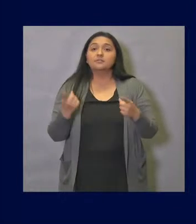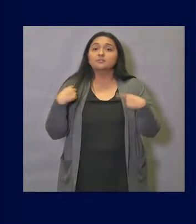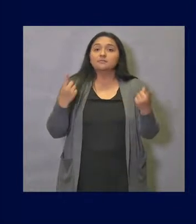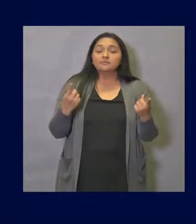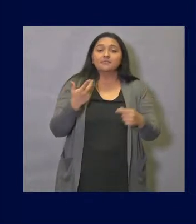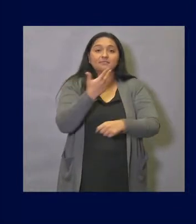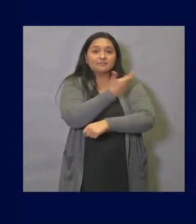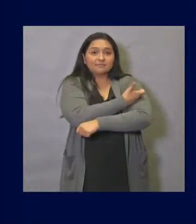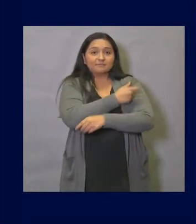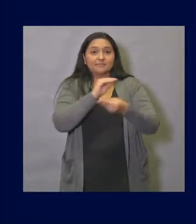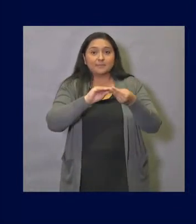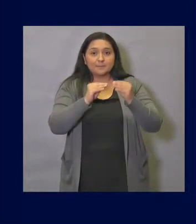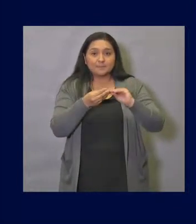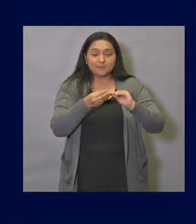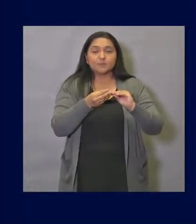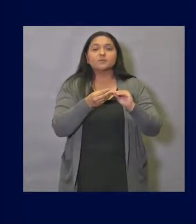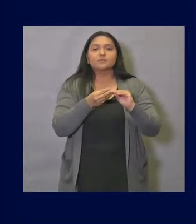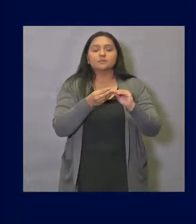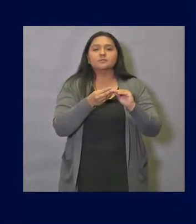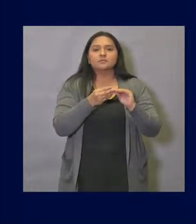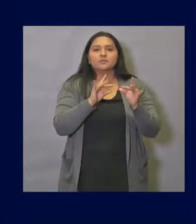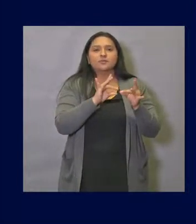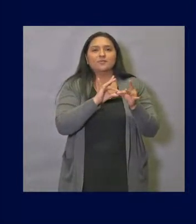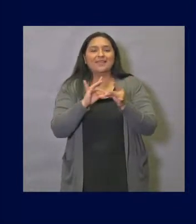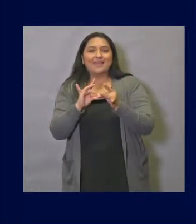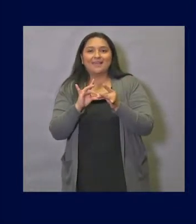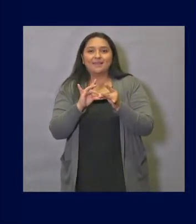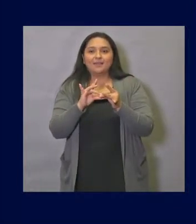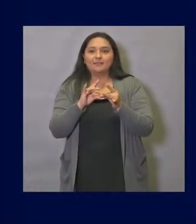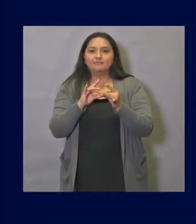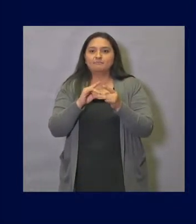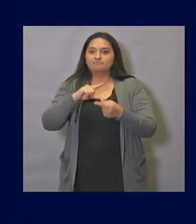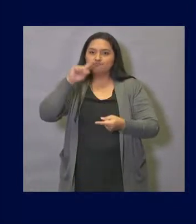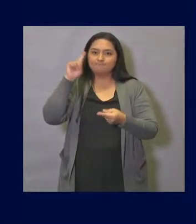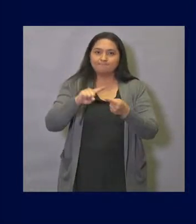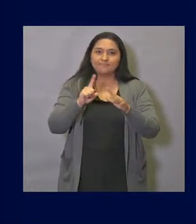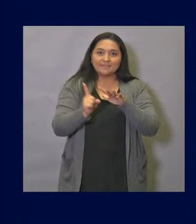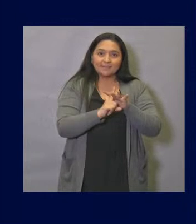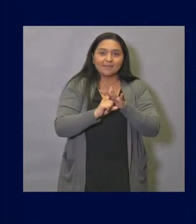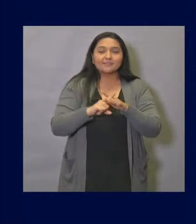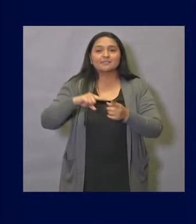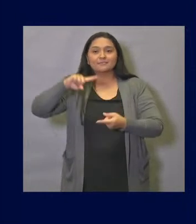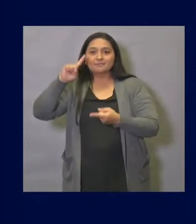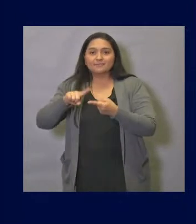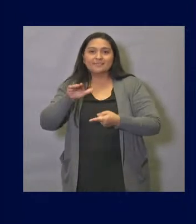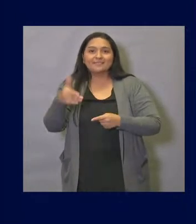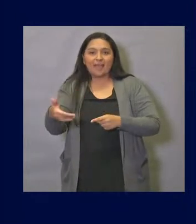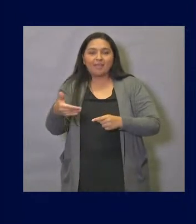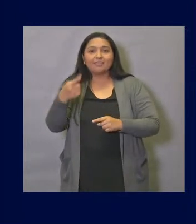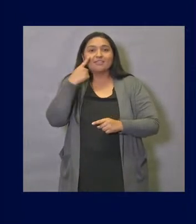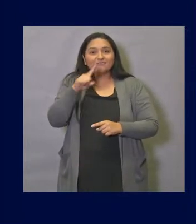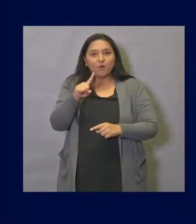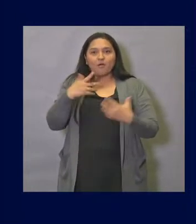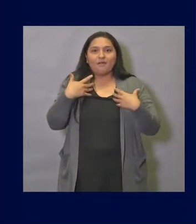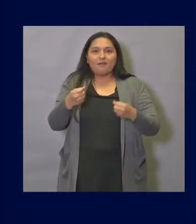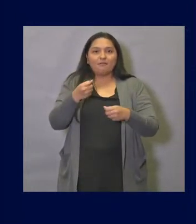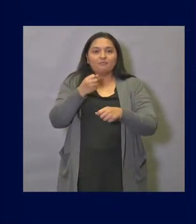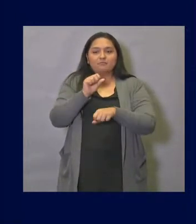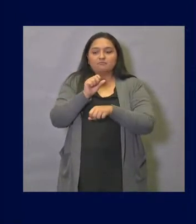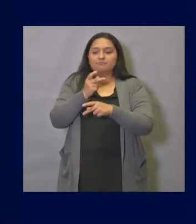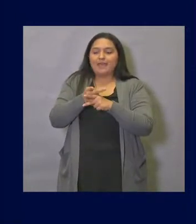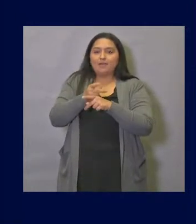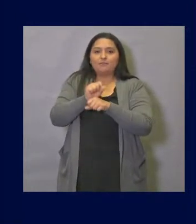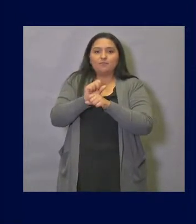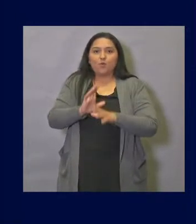están relacionadas con las tasas más bajas de casos y fallecimientos entre los trabajadores de salud en los centros de